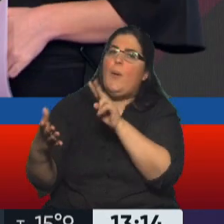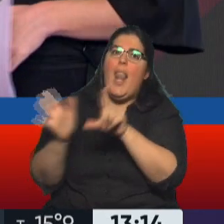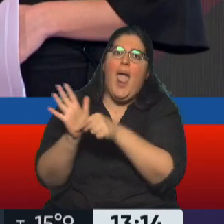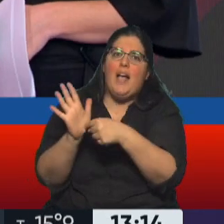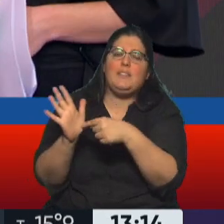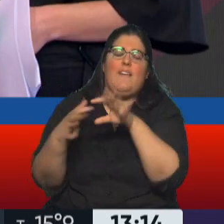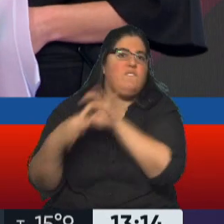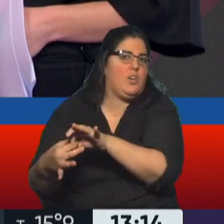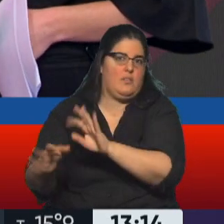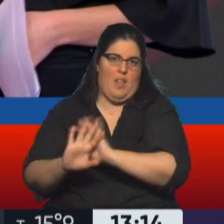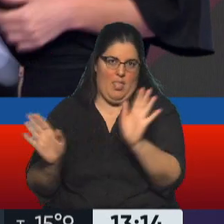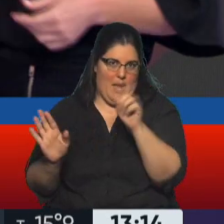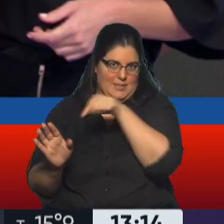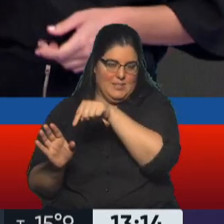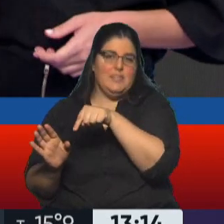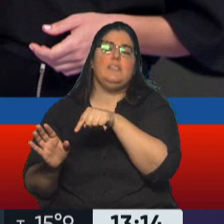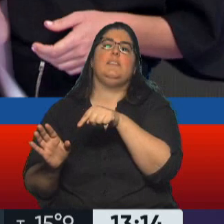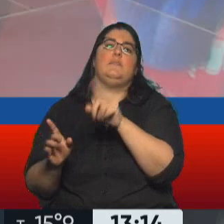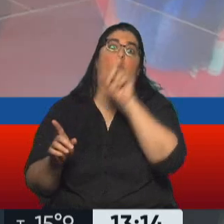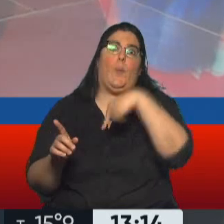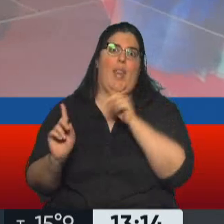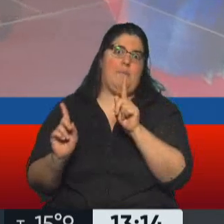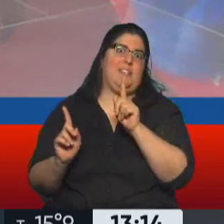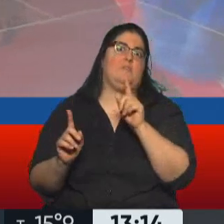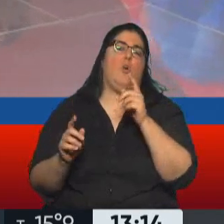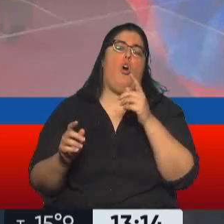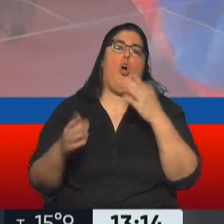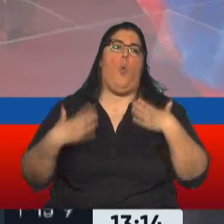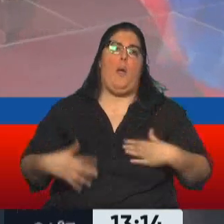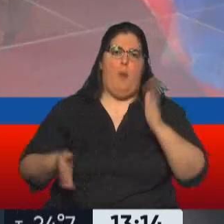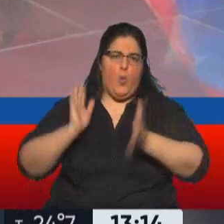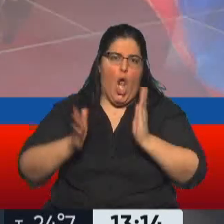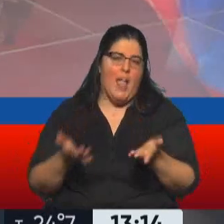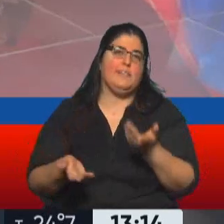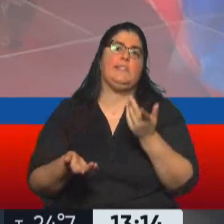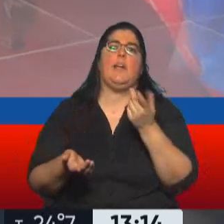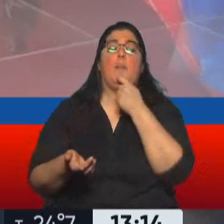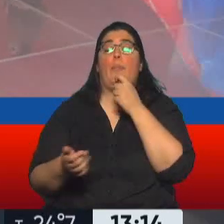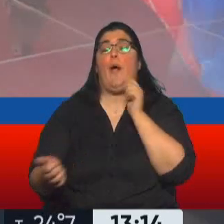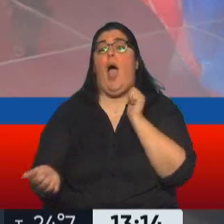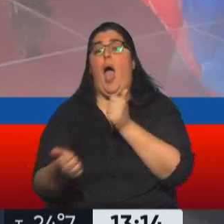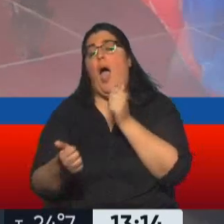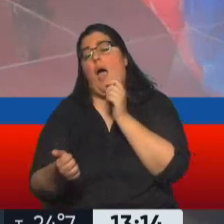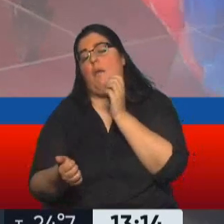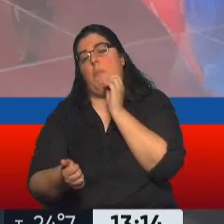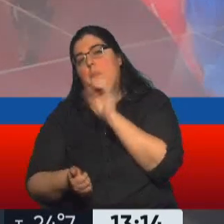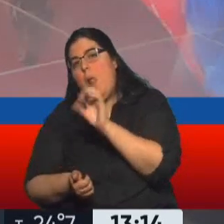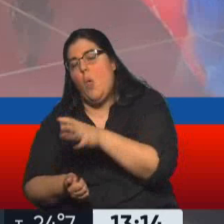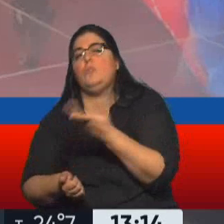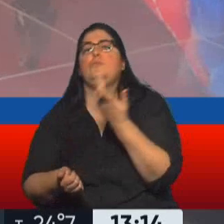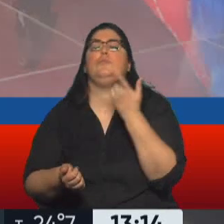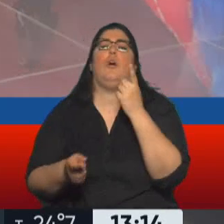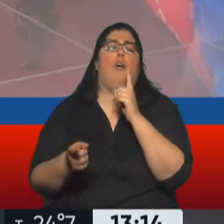que justamente termina en el tema, por ejemplo, de la violencia física. Hablamos de abusos verbales,